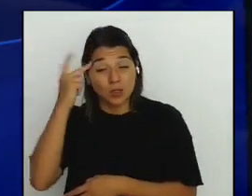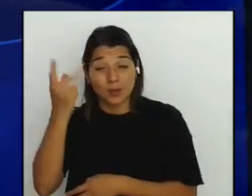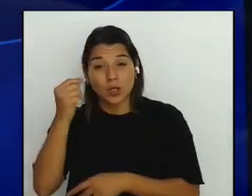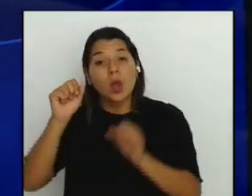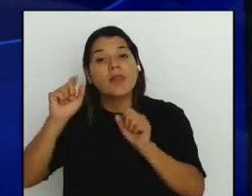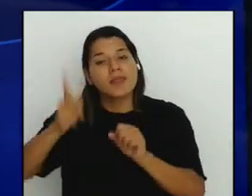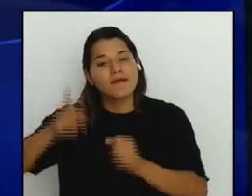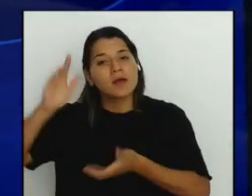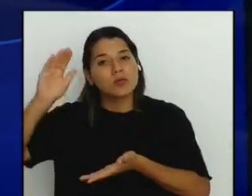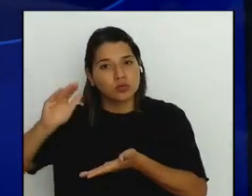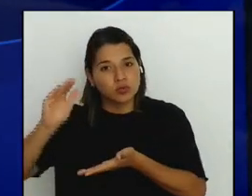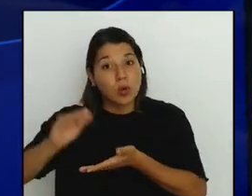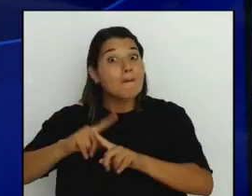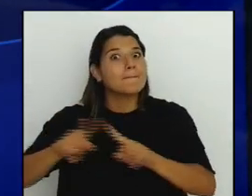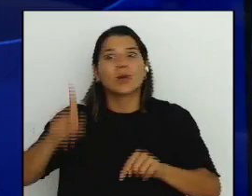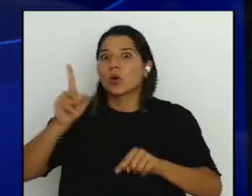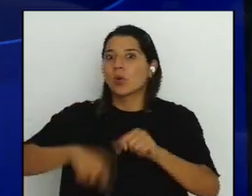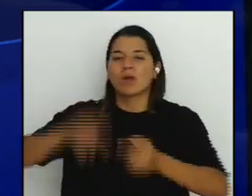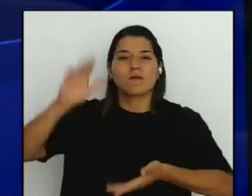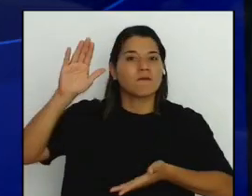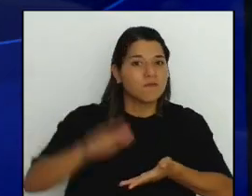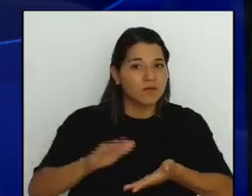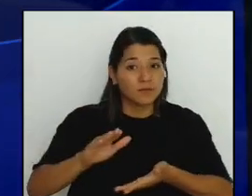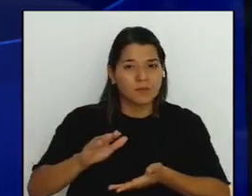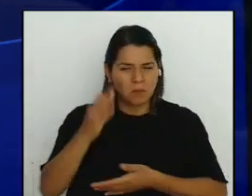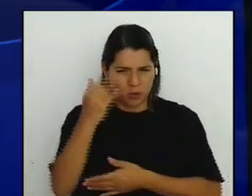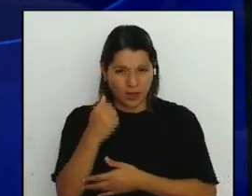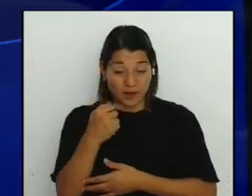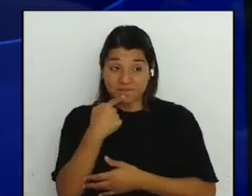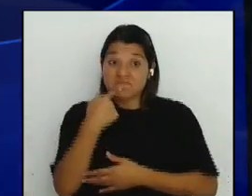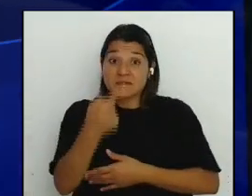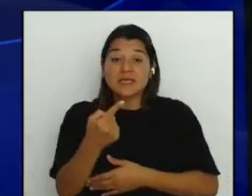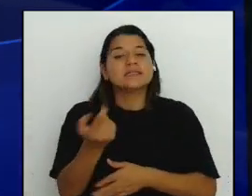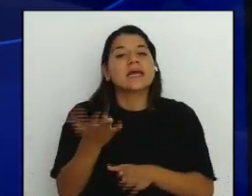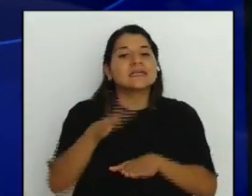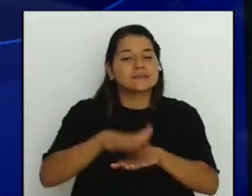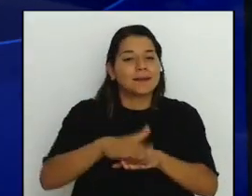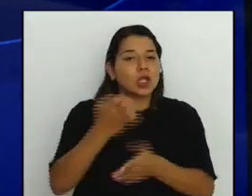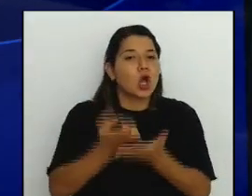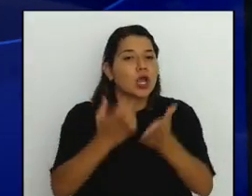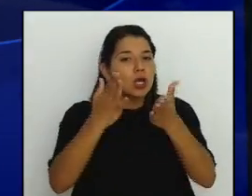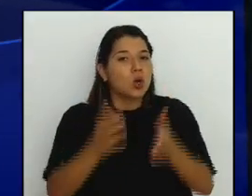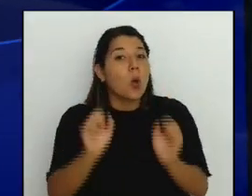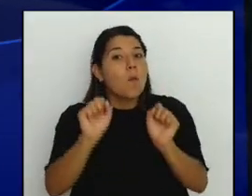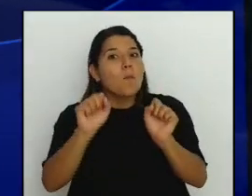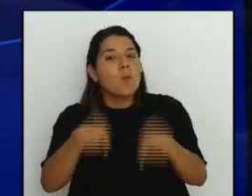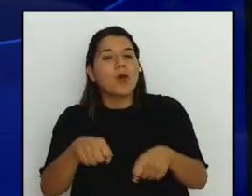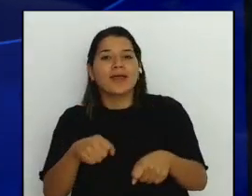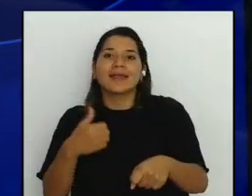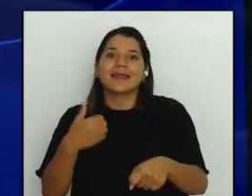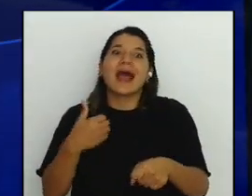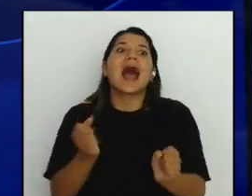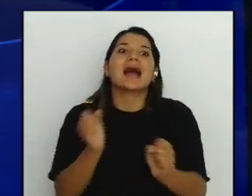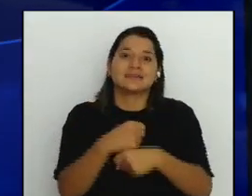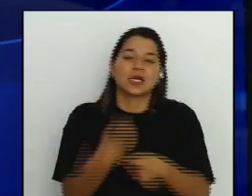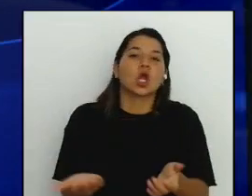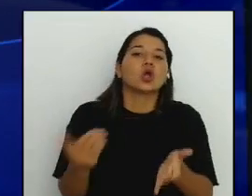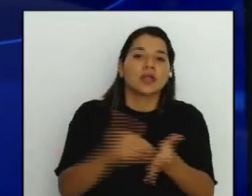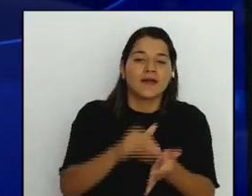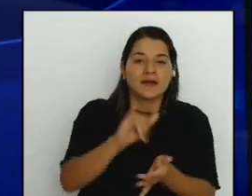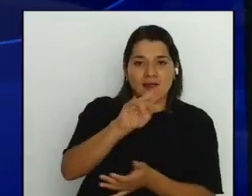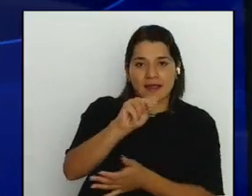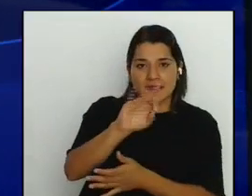Esto nos lo explicaban algunos economistas porque podría darse un efecto rebote. Y también la baja en la tasa